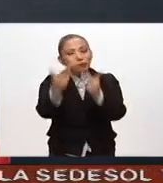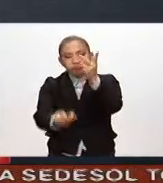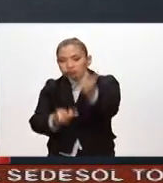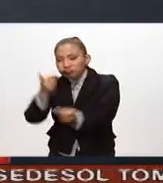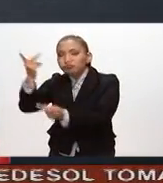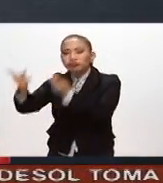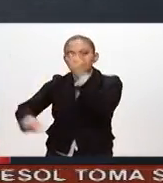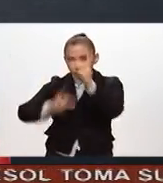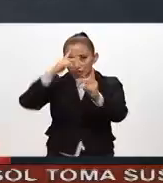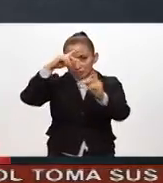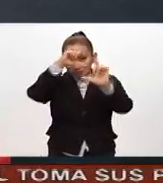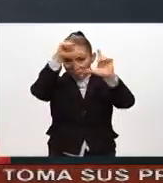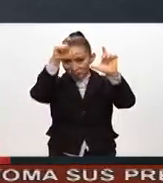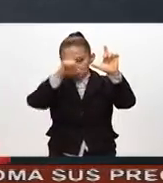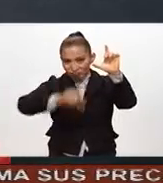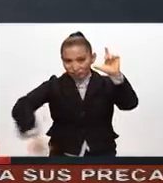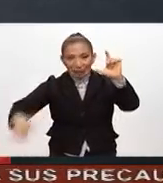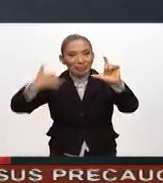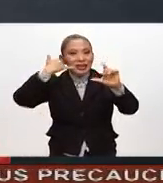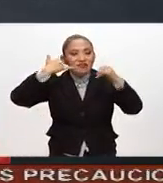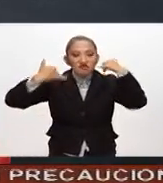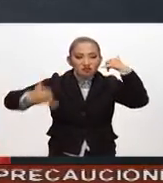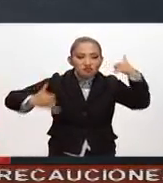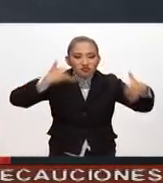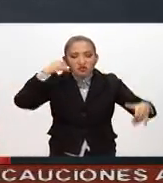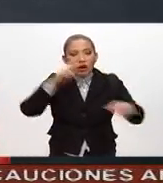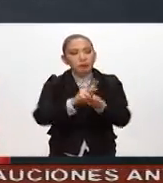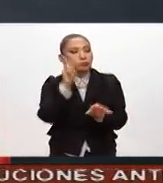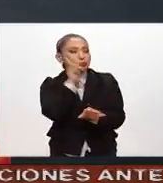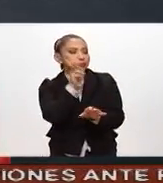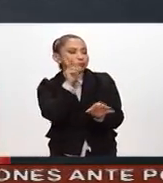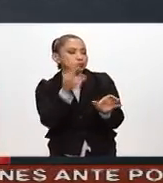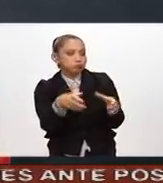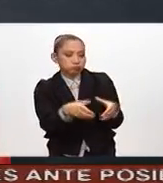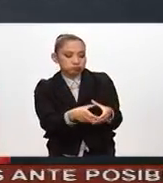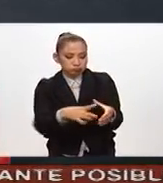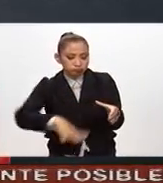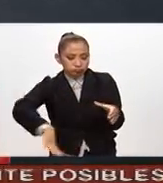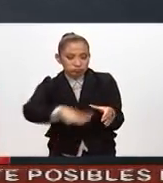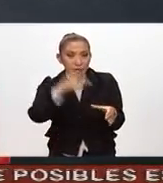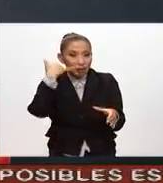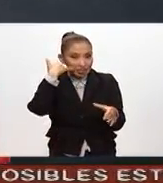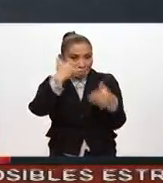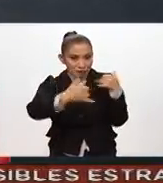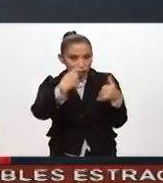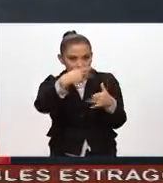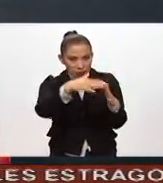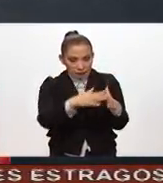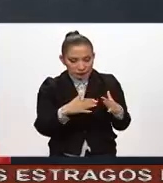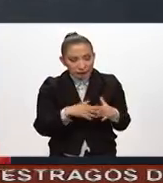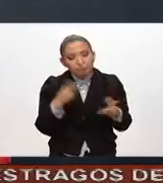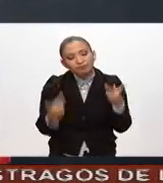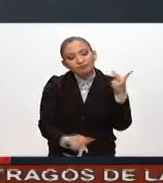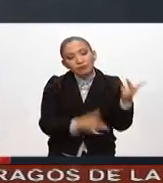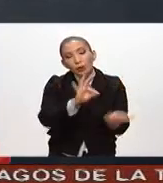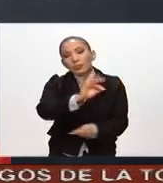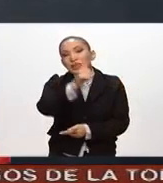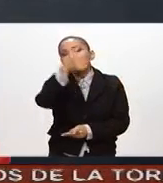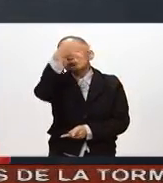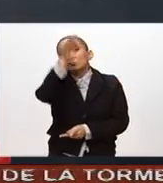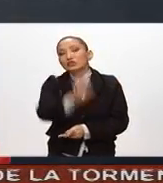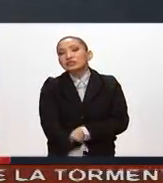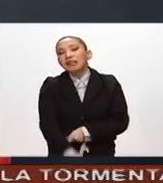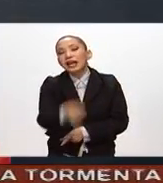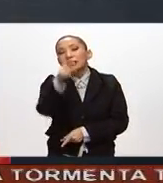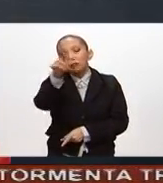se hizo a nivel nacional, telefónica, con un muestreo representativo de quienes tienen línea telefónica en su hogar,